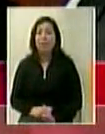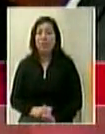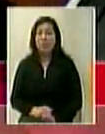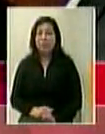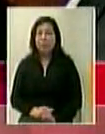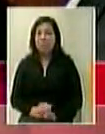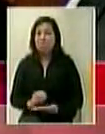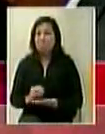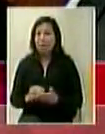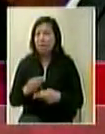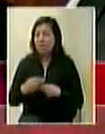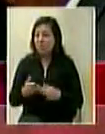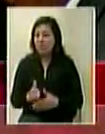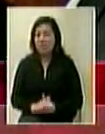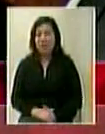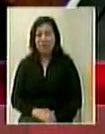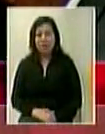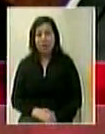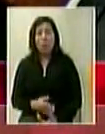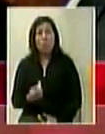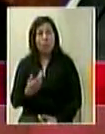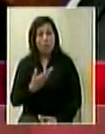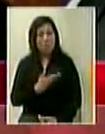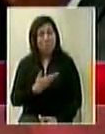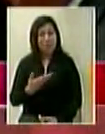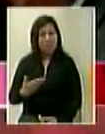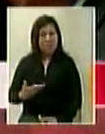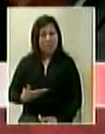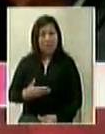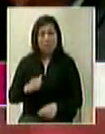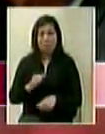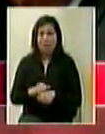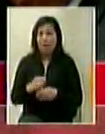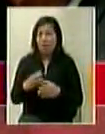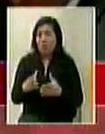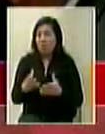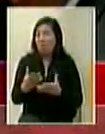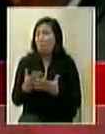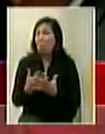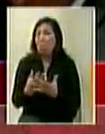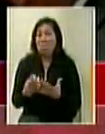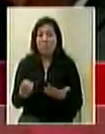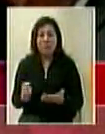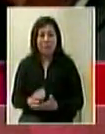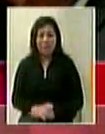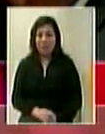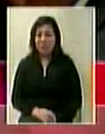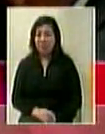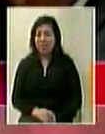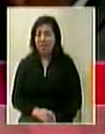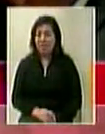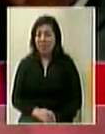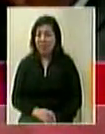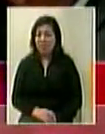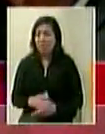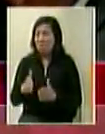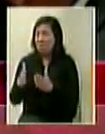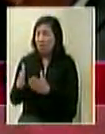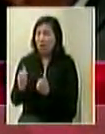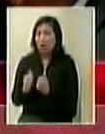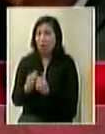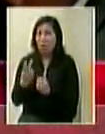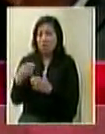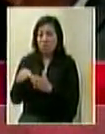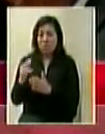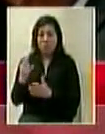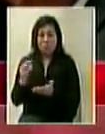Gordas. Máxime, señor, cuando yo fui presidente del INPE en Piedras Gordas, señor, había pabellones vacíos y Antauro Humala estaba en un pabellón con